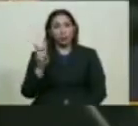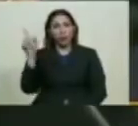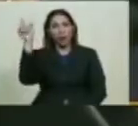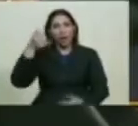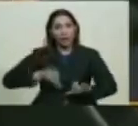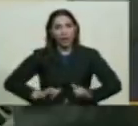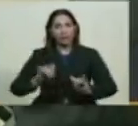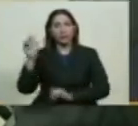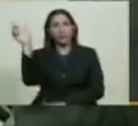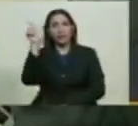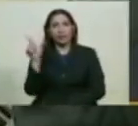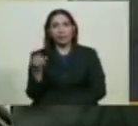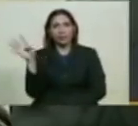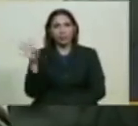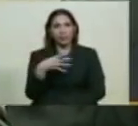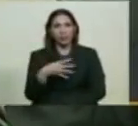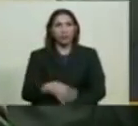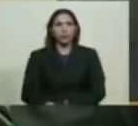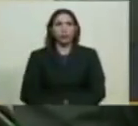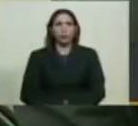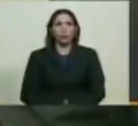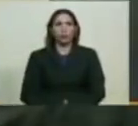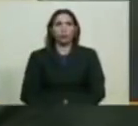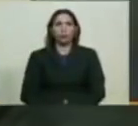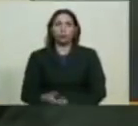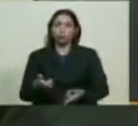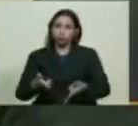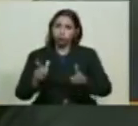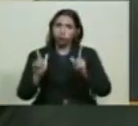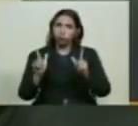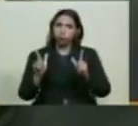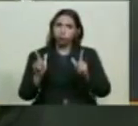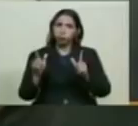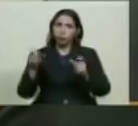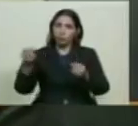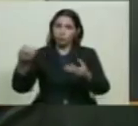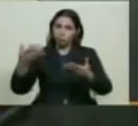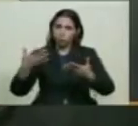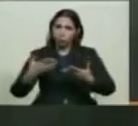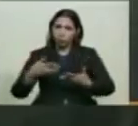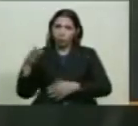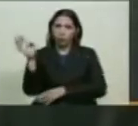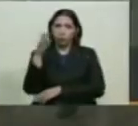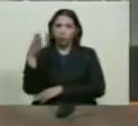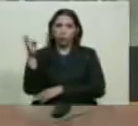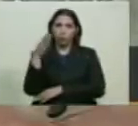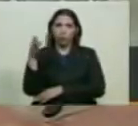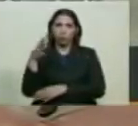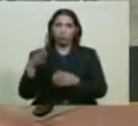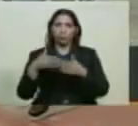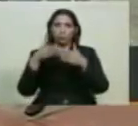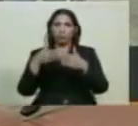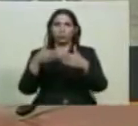Esequibo. Mi comandante en jefe, solicito su autorización para recibir el glorioso estandarte de la Armada Bolivariana.